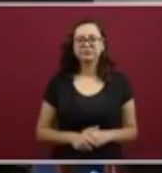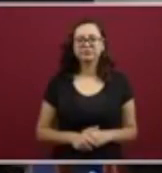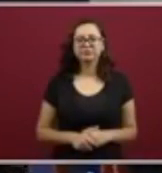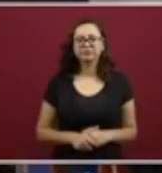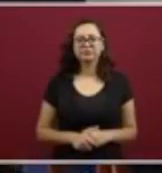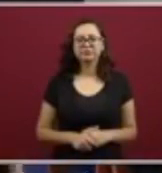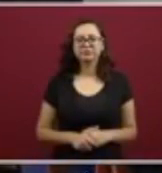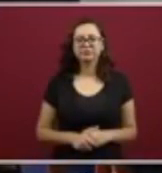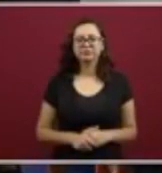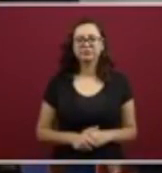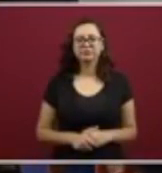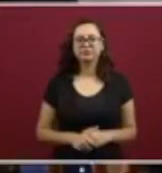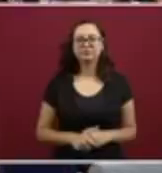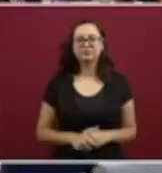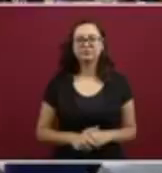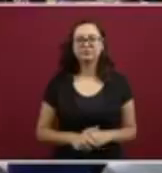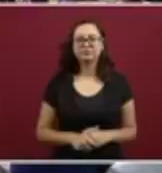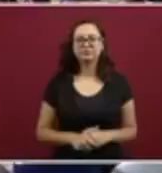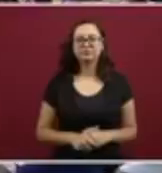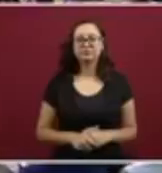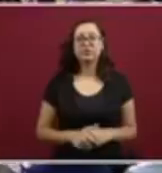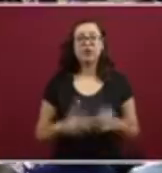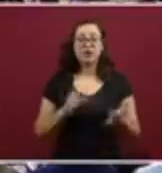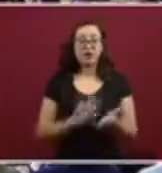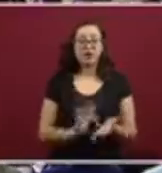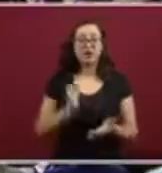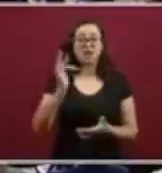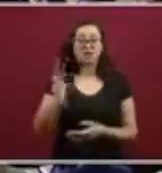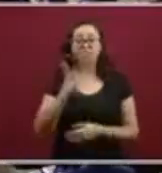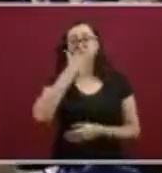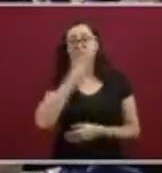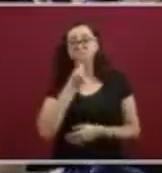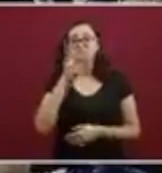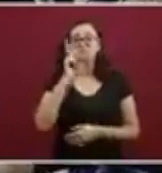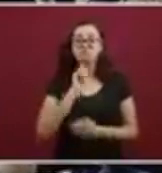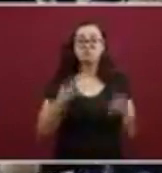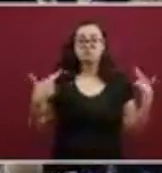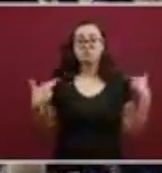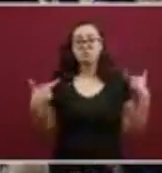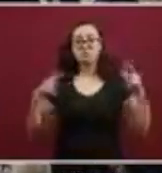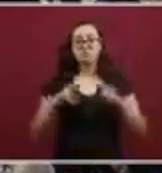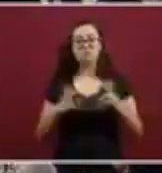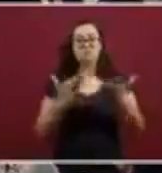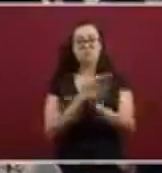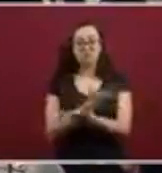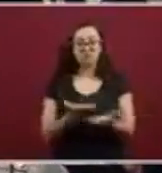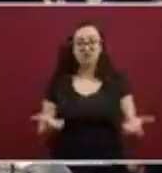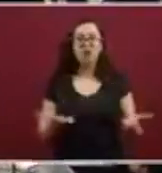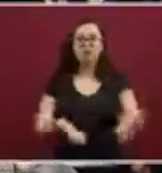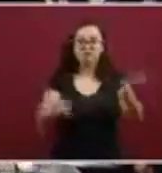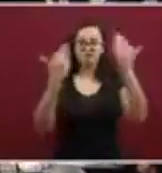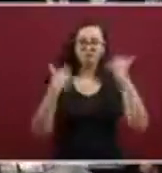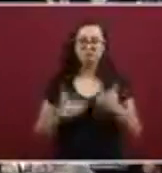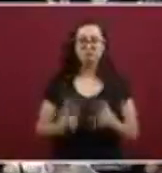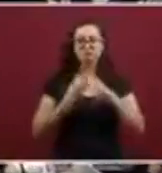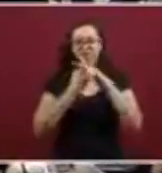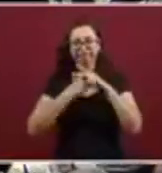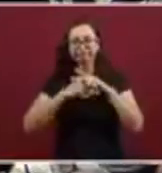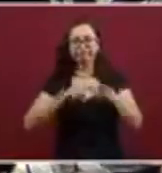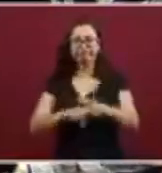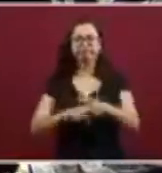Agradeciendo la presencia y atención de las maestras y maestros, damos paso a las preguntas de los medios.